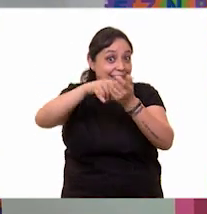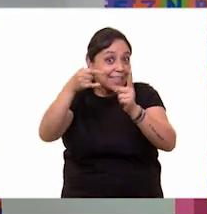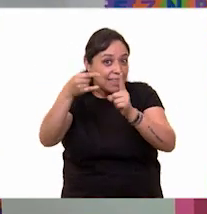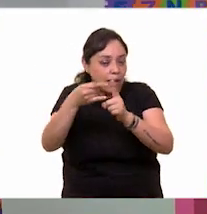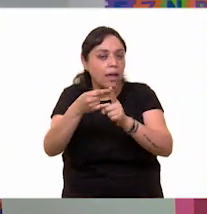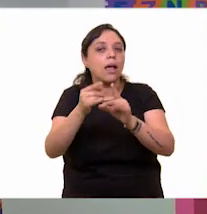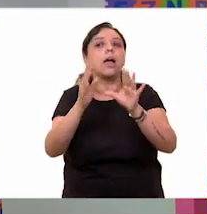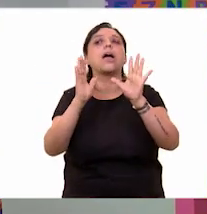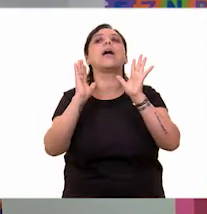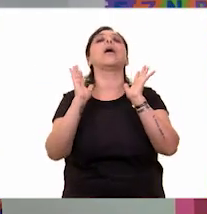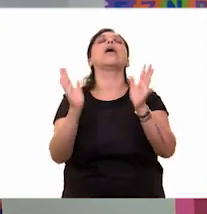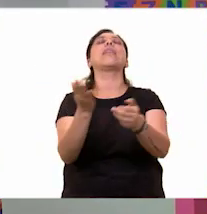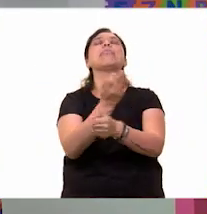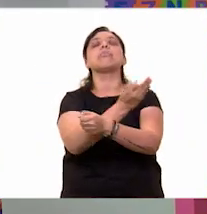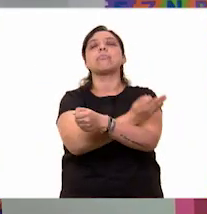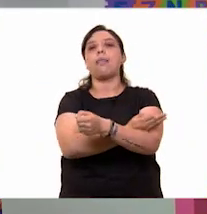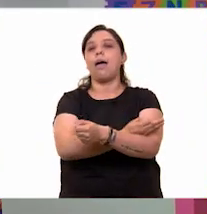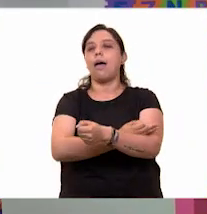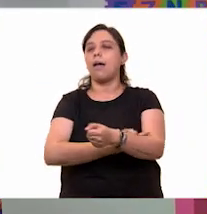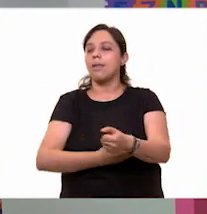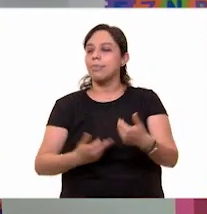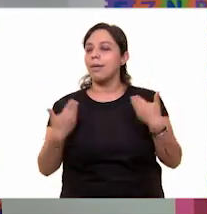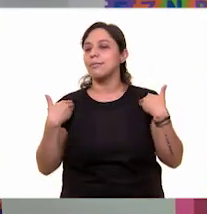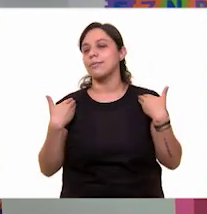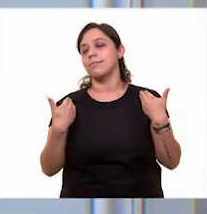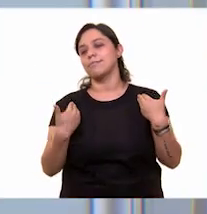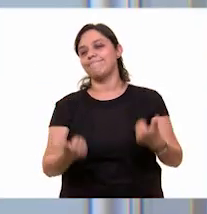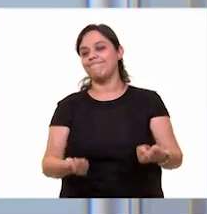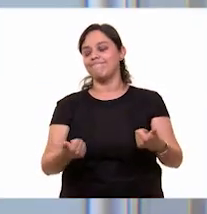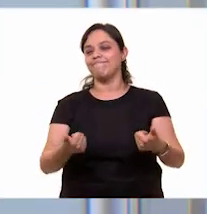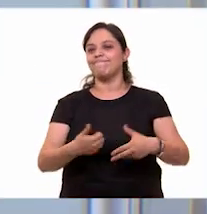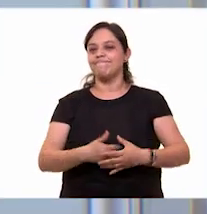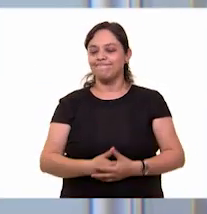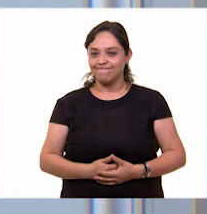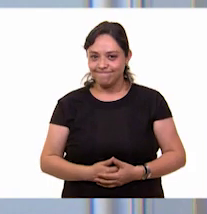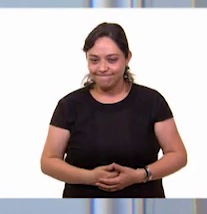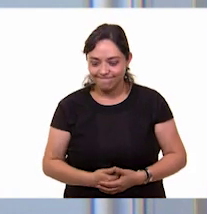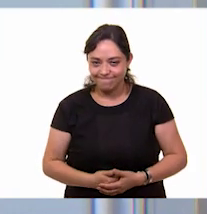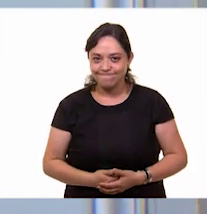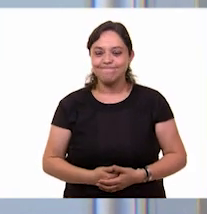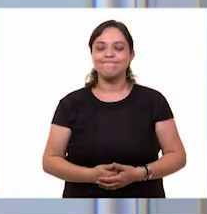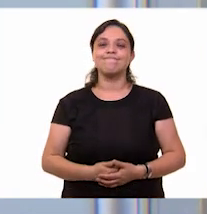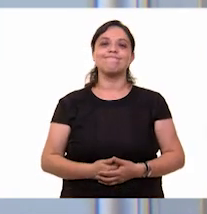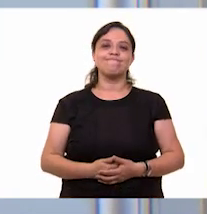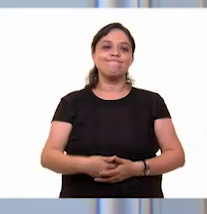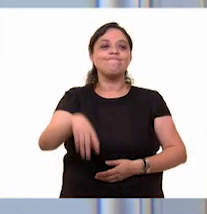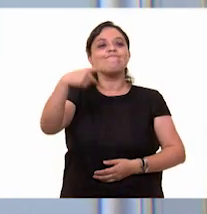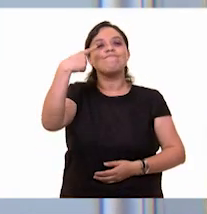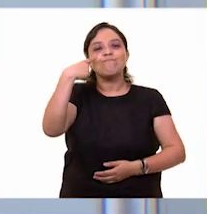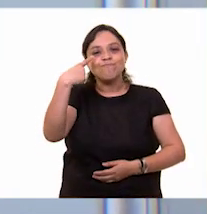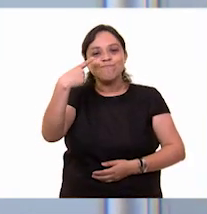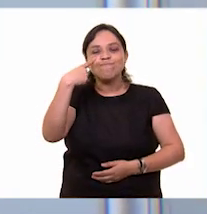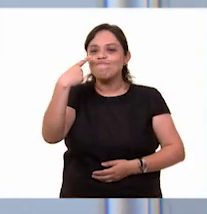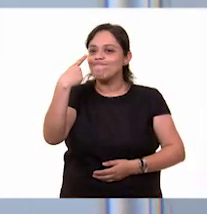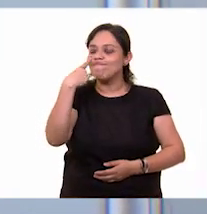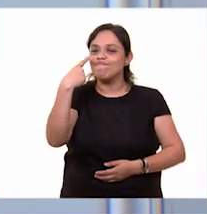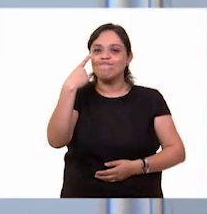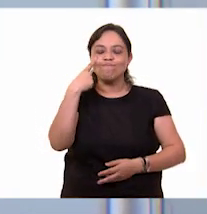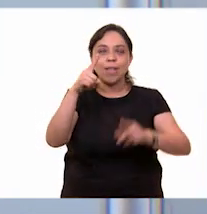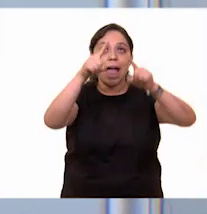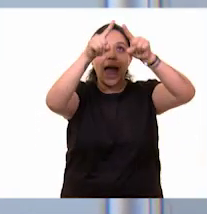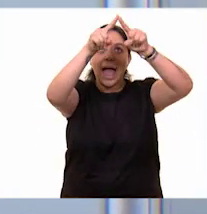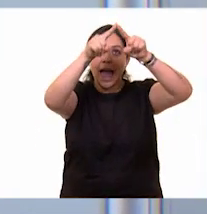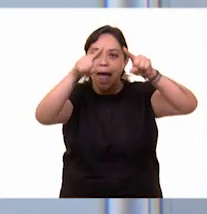entendí hasta este momento de qué se trataba. Y es que el cuadrado debe estar dentro